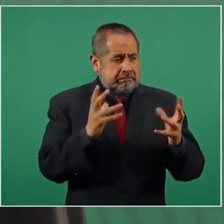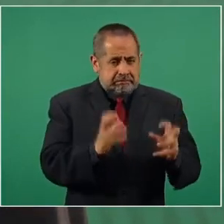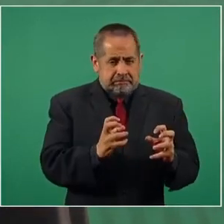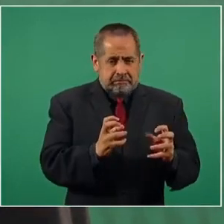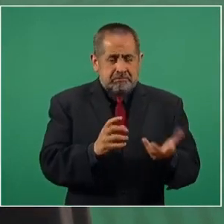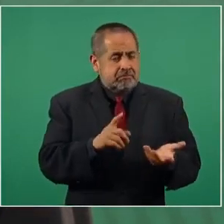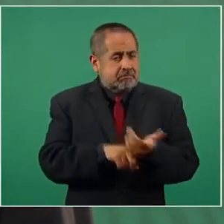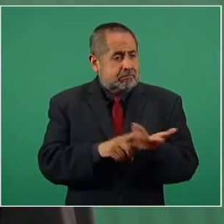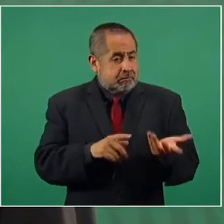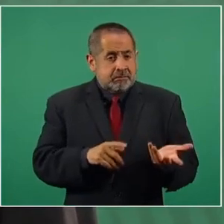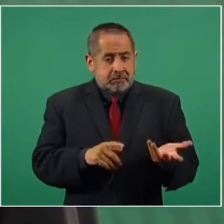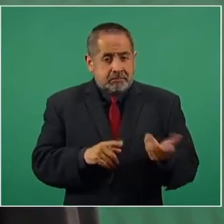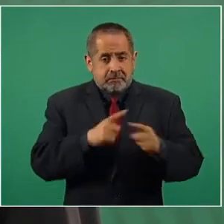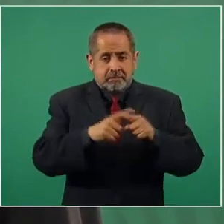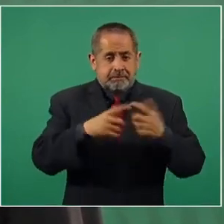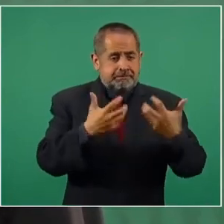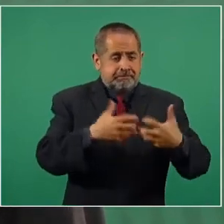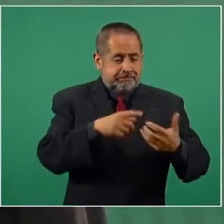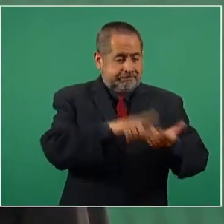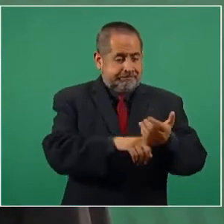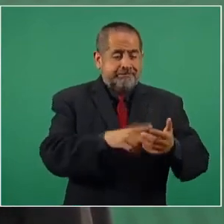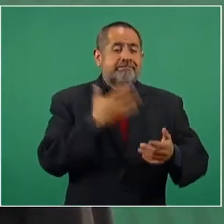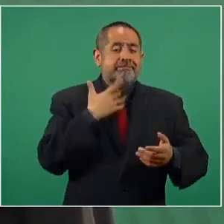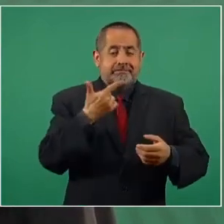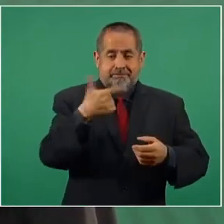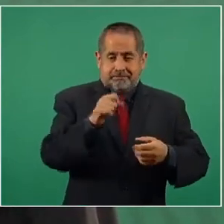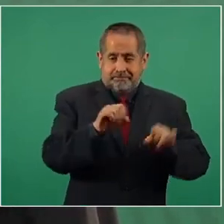todas las instalaciones de gas.